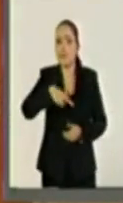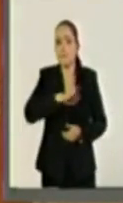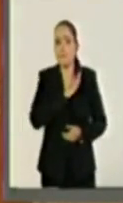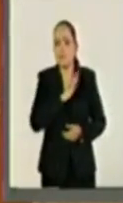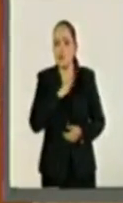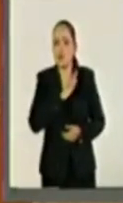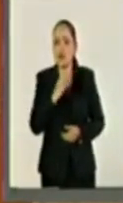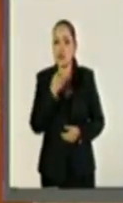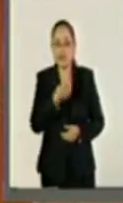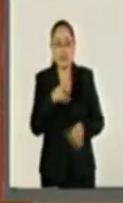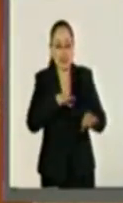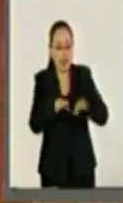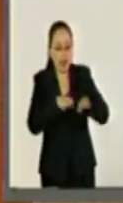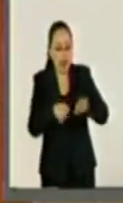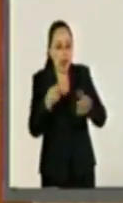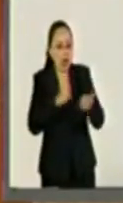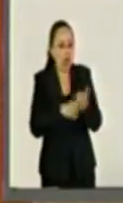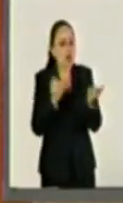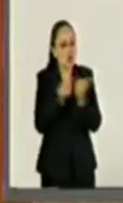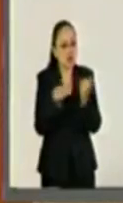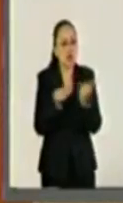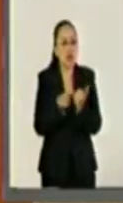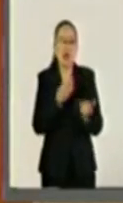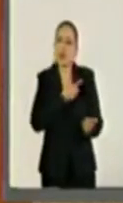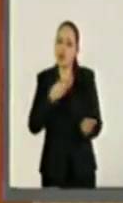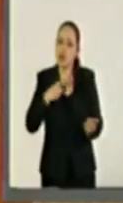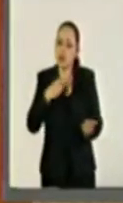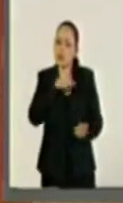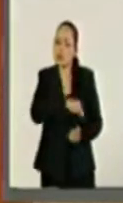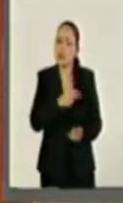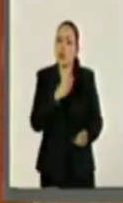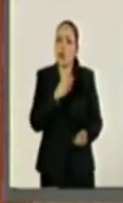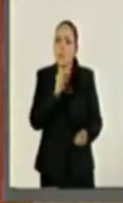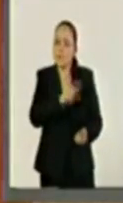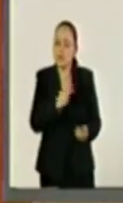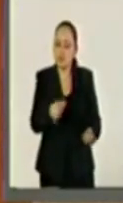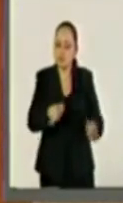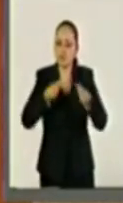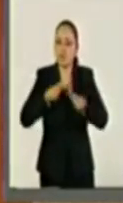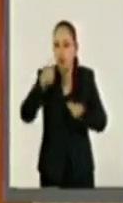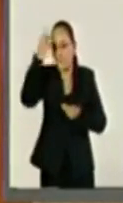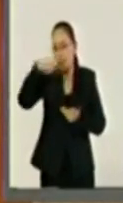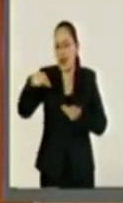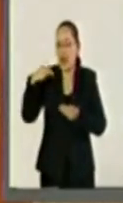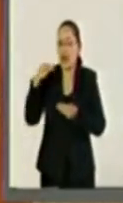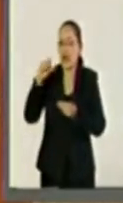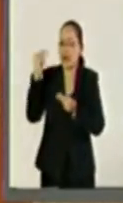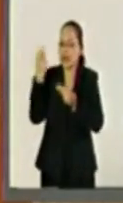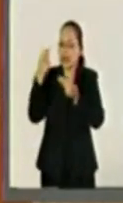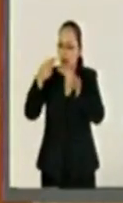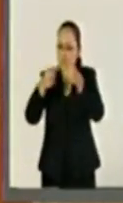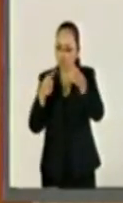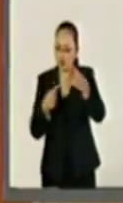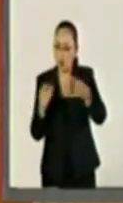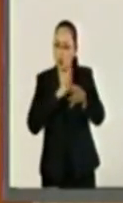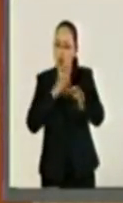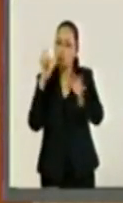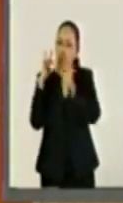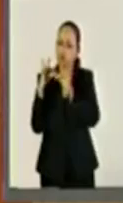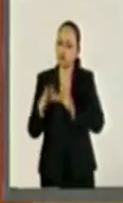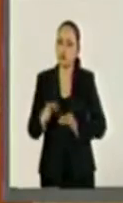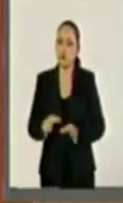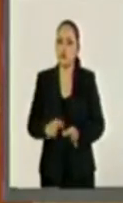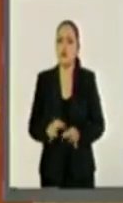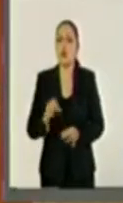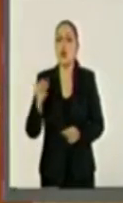trabajadores que son, deben encontrar en su trabajo un medio para lograr satisfacer sus necesidades básicas, en las